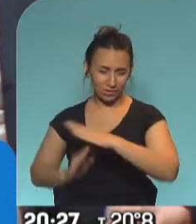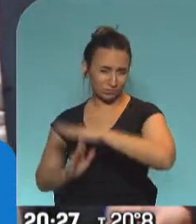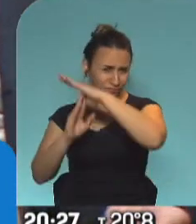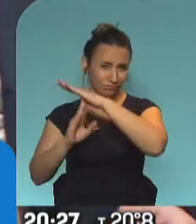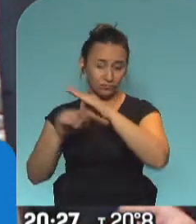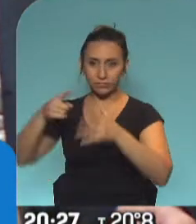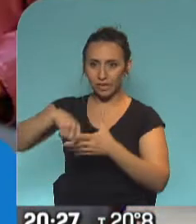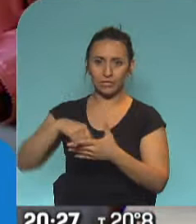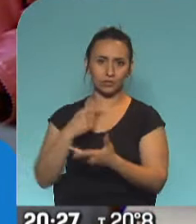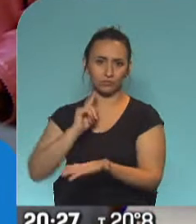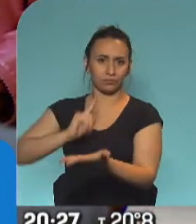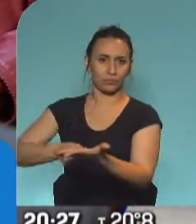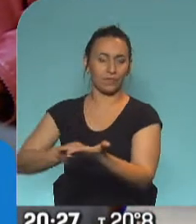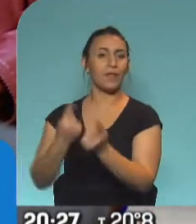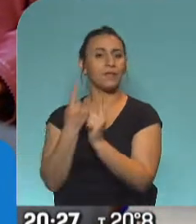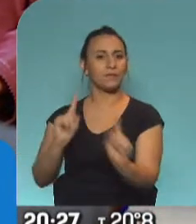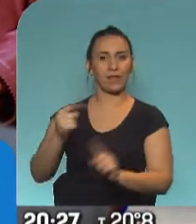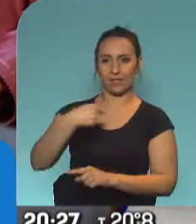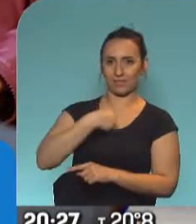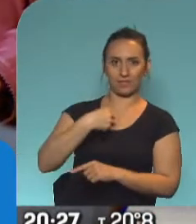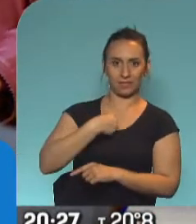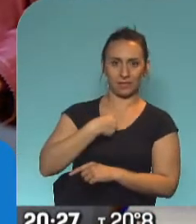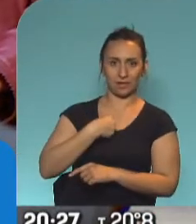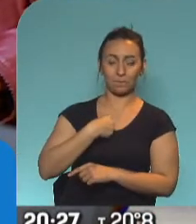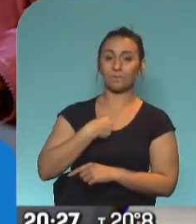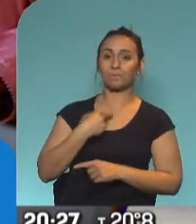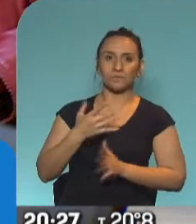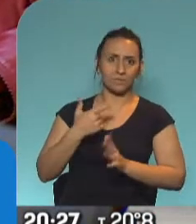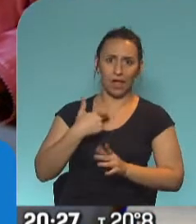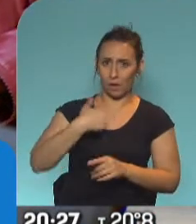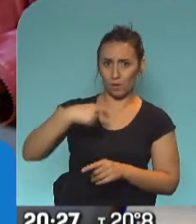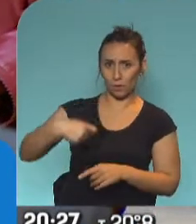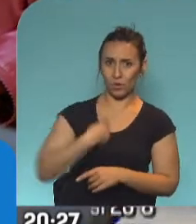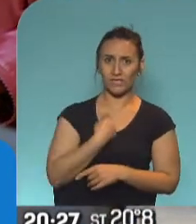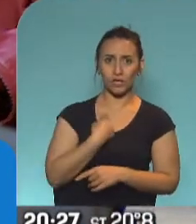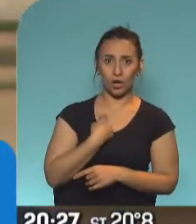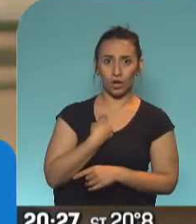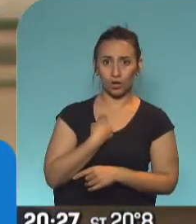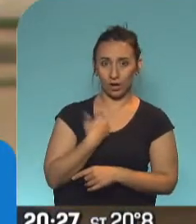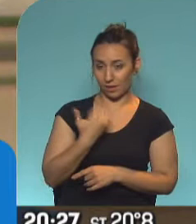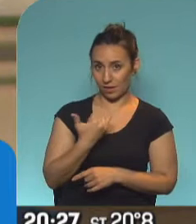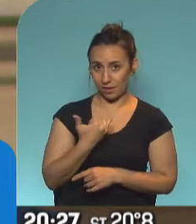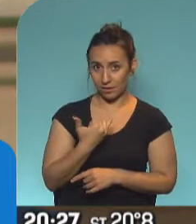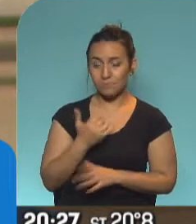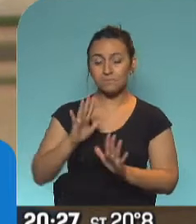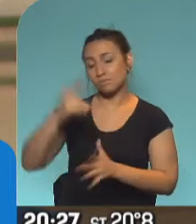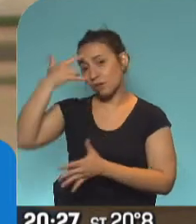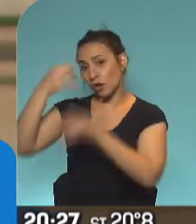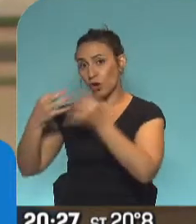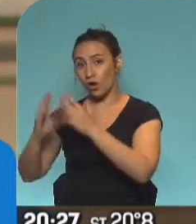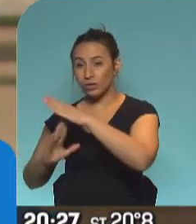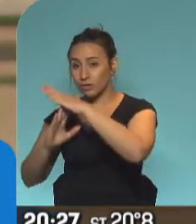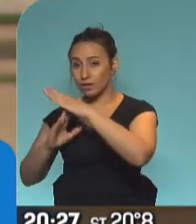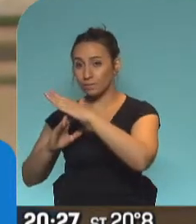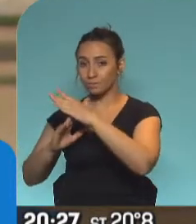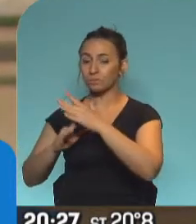A diferencia de mi caso, que está judicializado, por cierto, y la Corte tuvo la oportunidad de